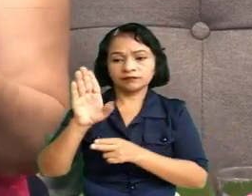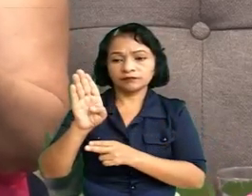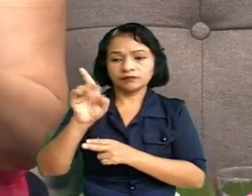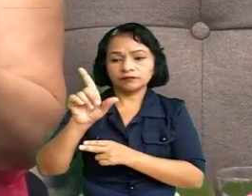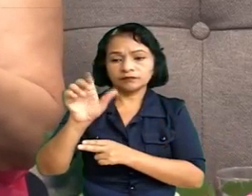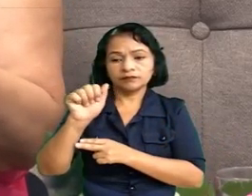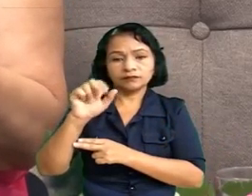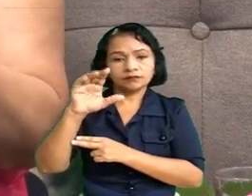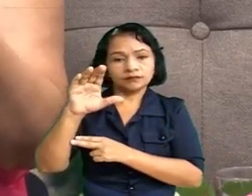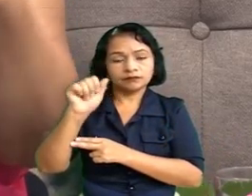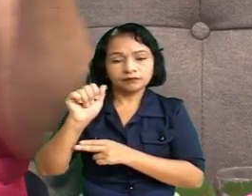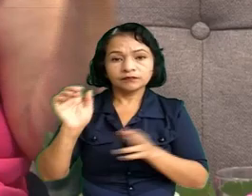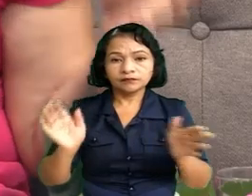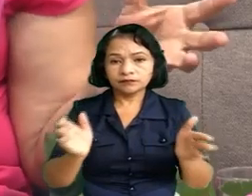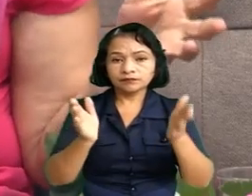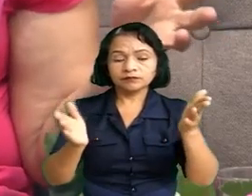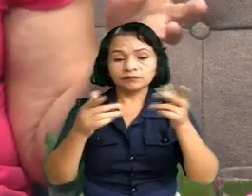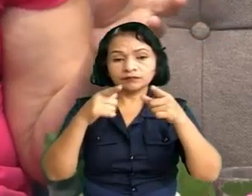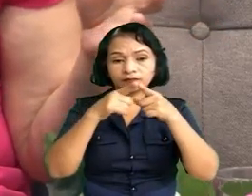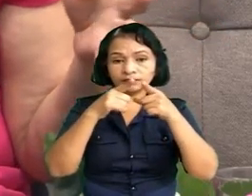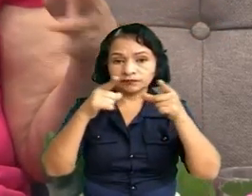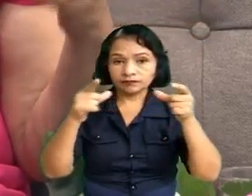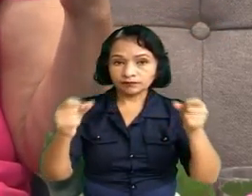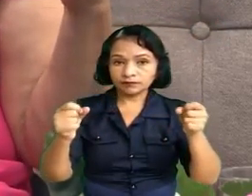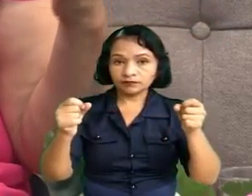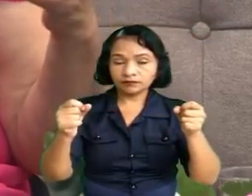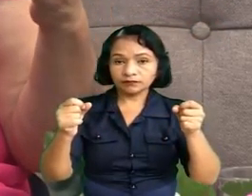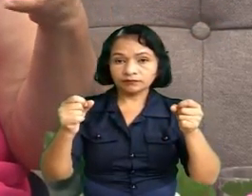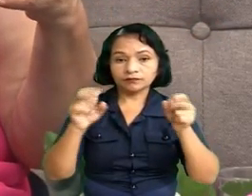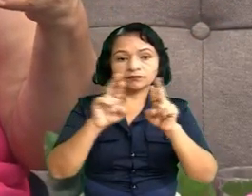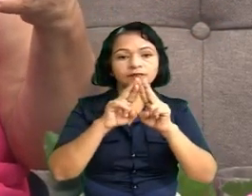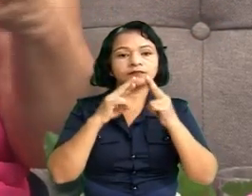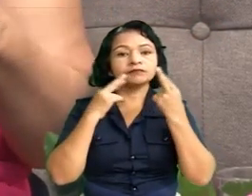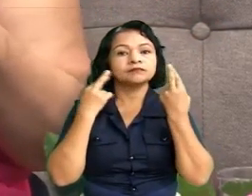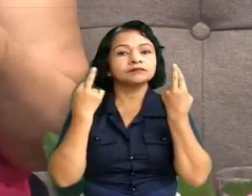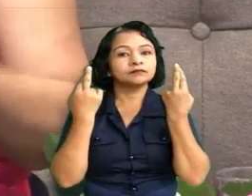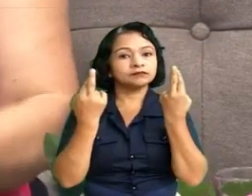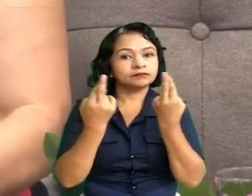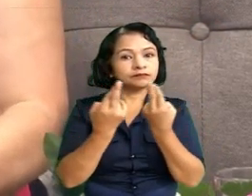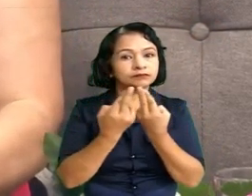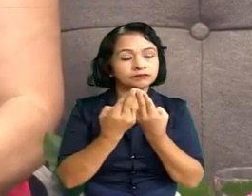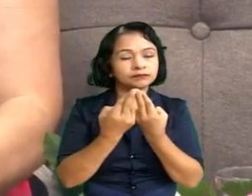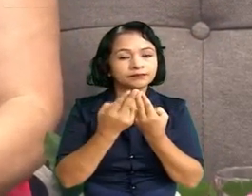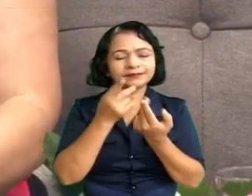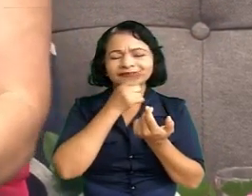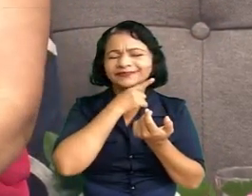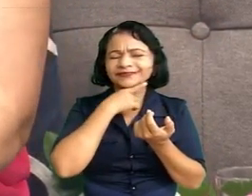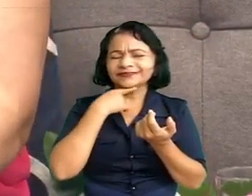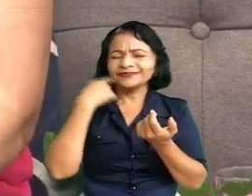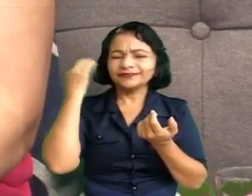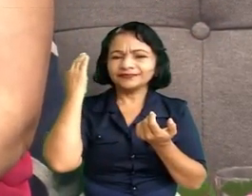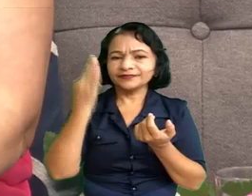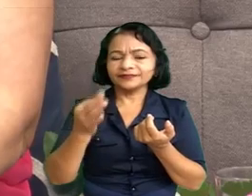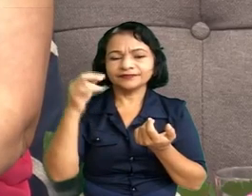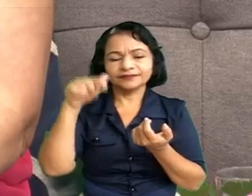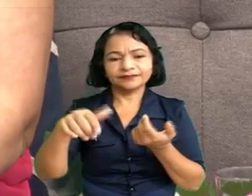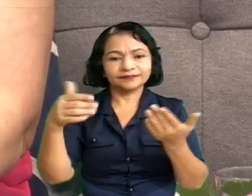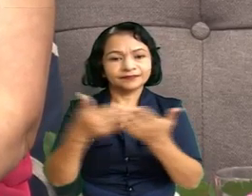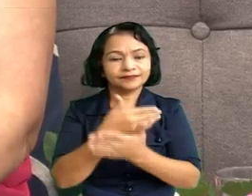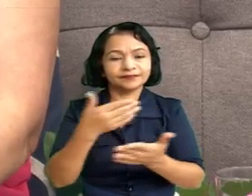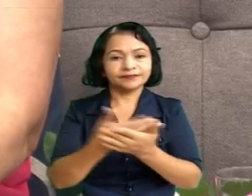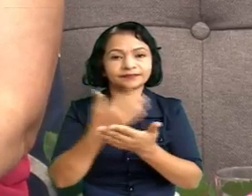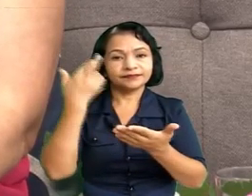impulsa al general a venir a Managua a la reunión, porque están convencidos de que en esta etapa lo